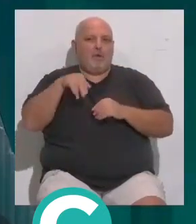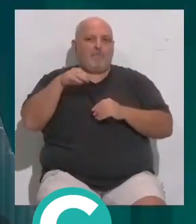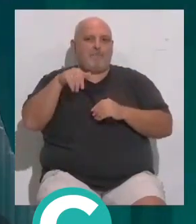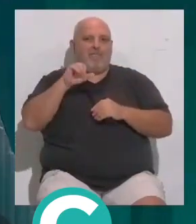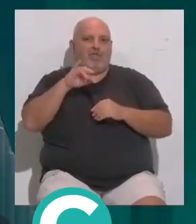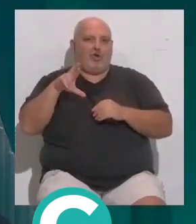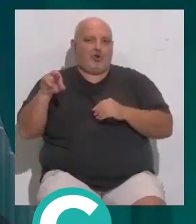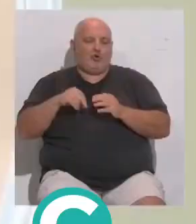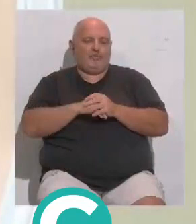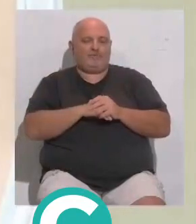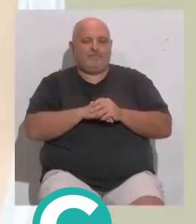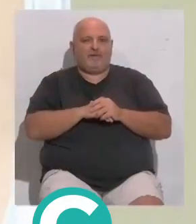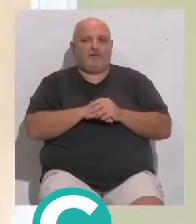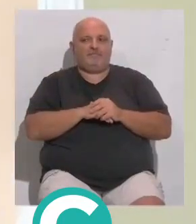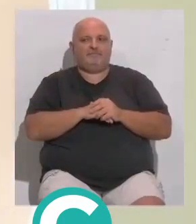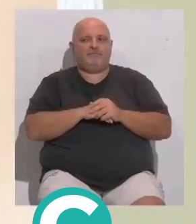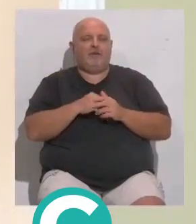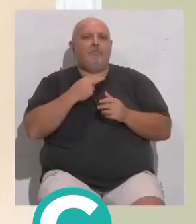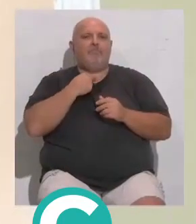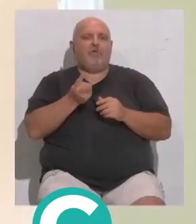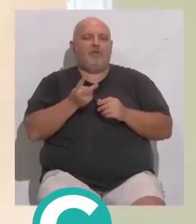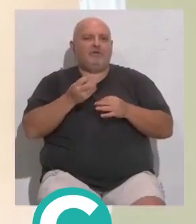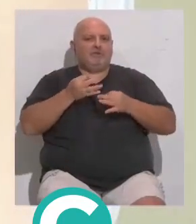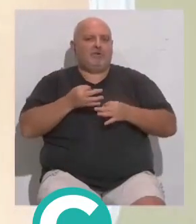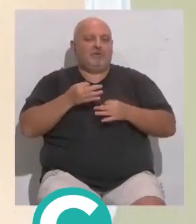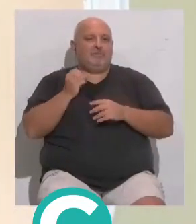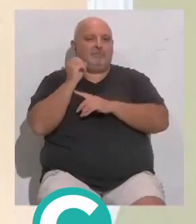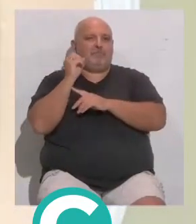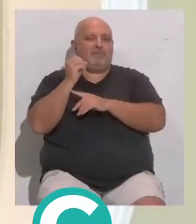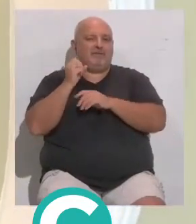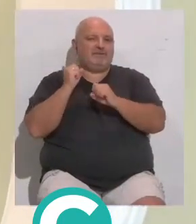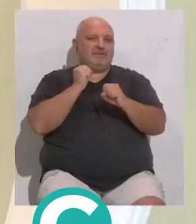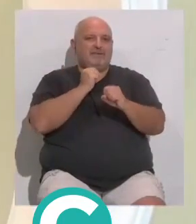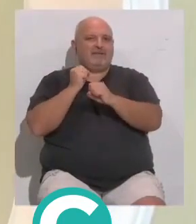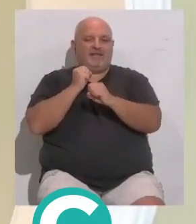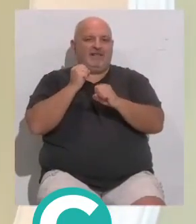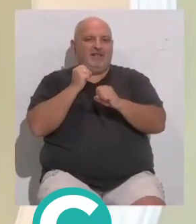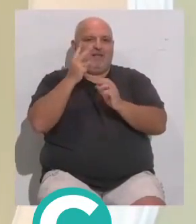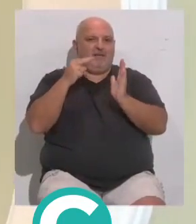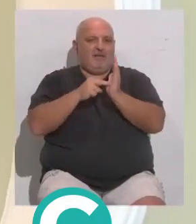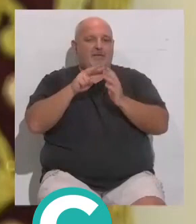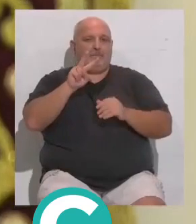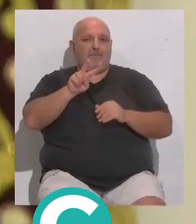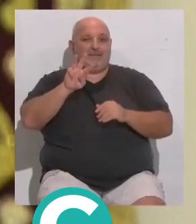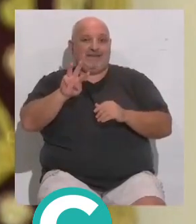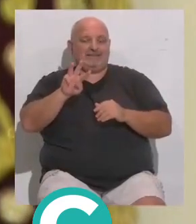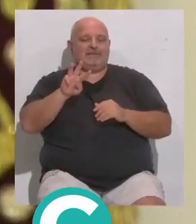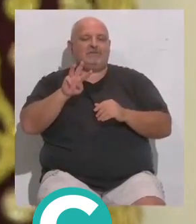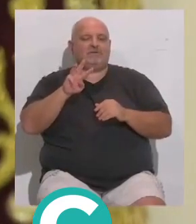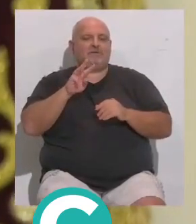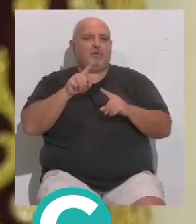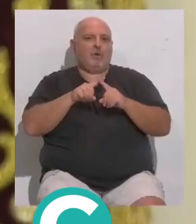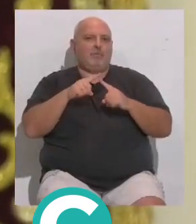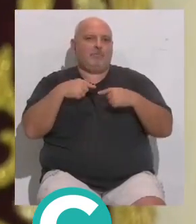Manzorro. Con voz ronca pero segura, el pregonero de la Semana Santa de Cádiz de 2023 se ha dirigido